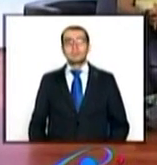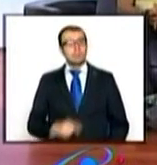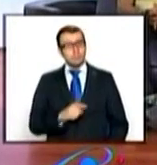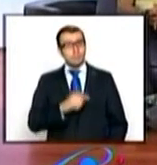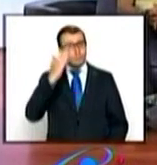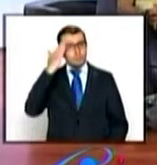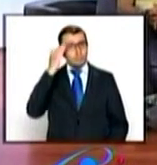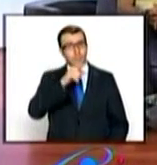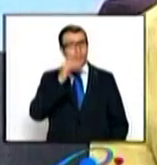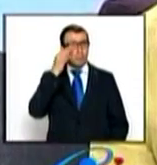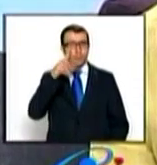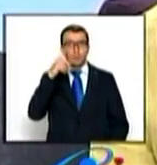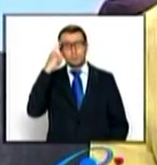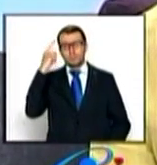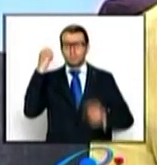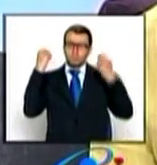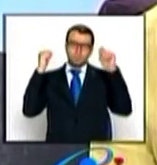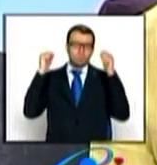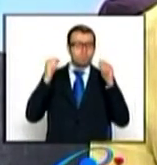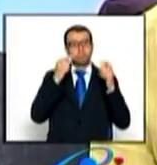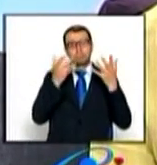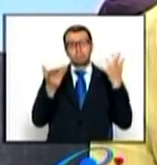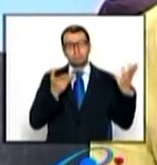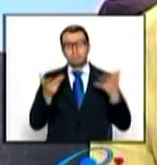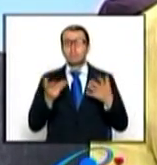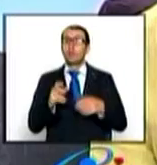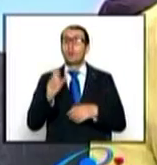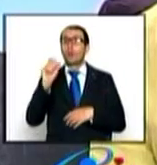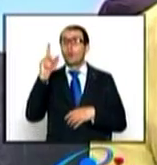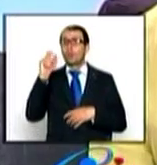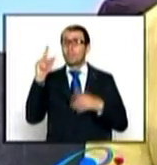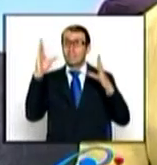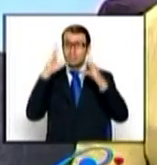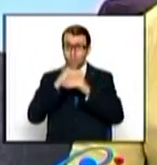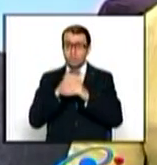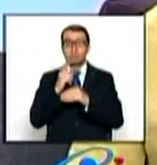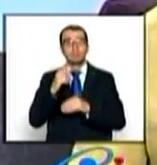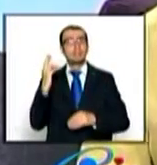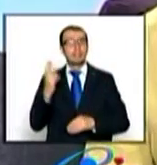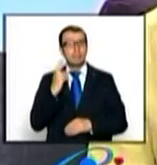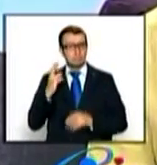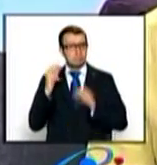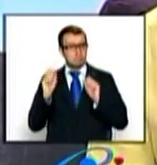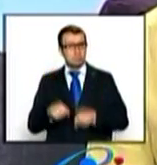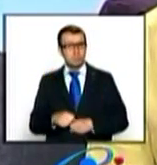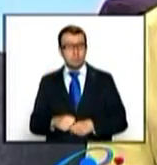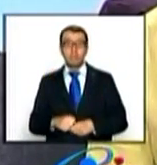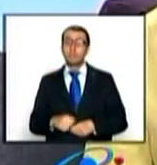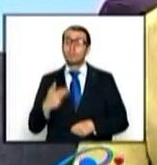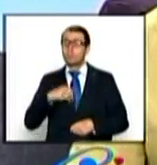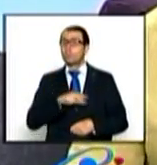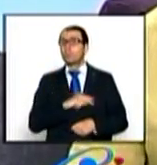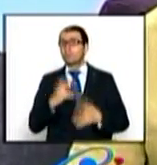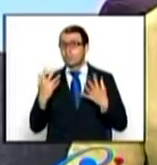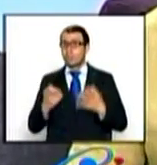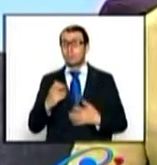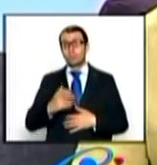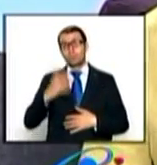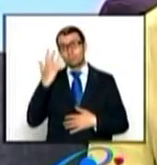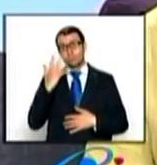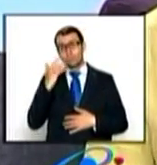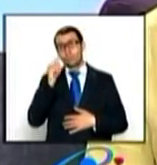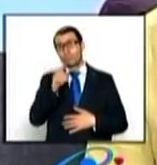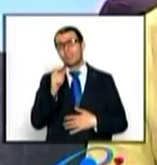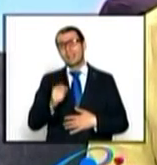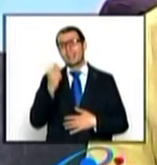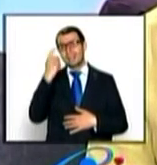inquietudes. Es un programa que ustedes pueden repetir a las 11 de la noche. Y queremos que cada día ustedes entiendan la